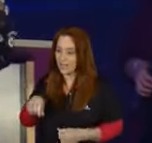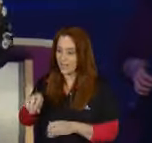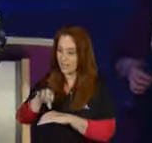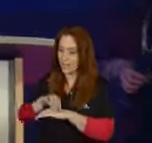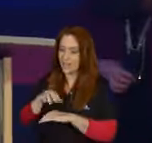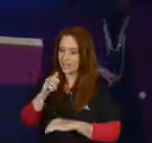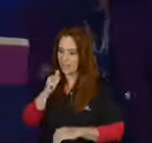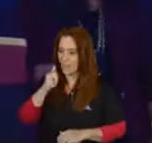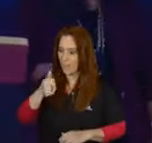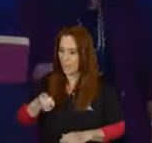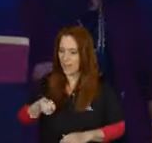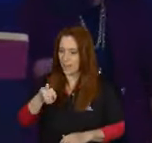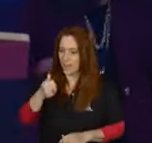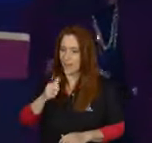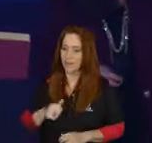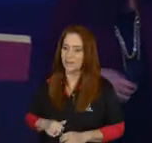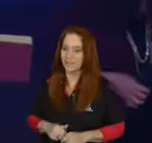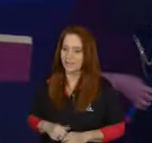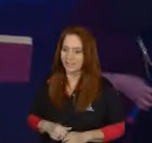Esa no es.